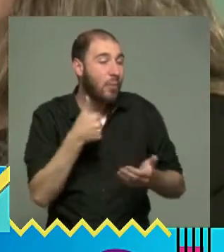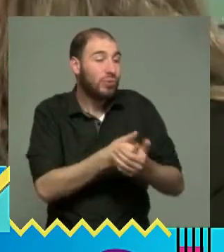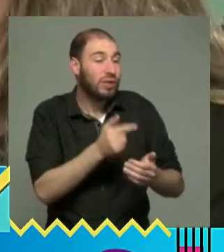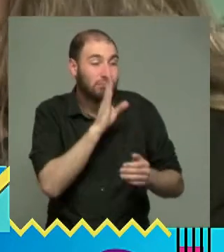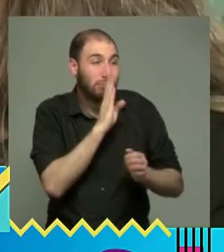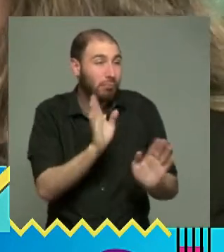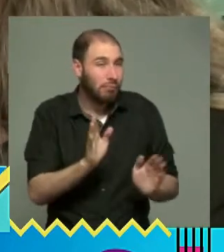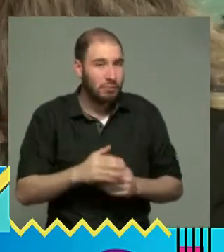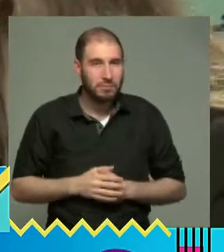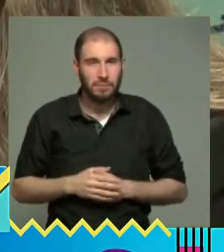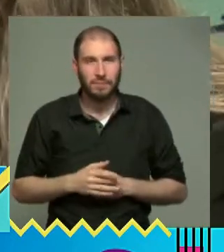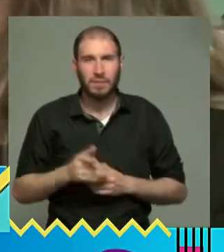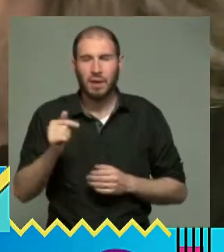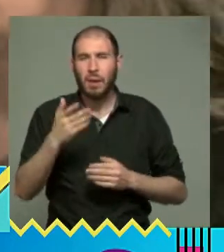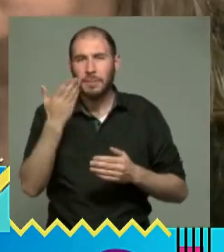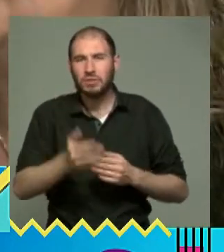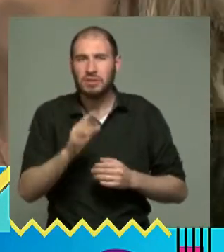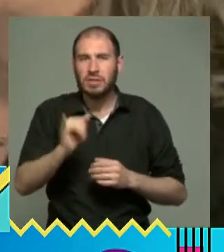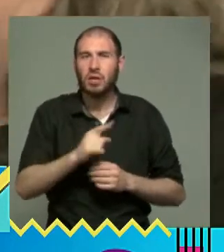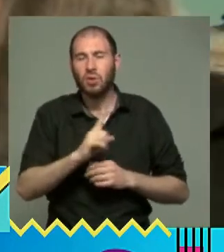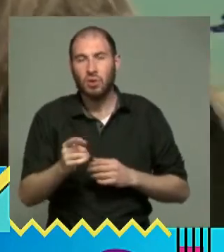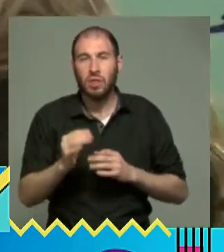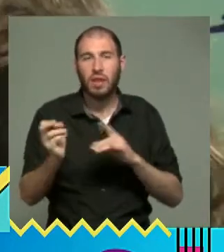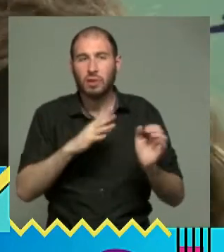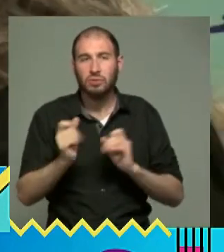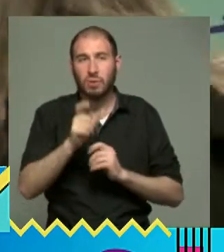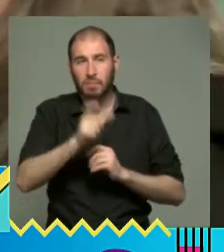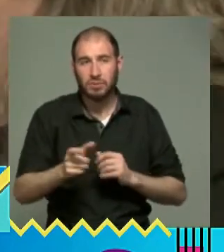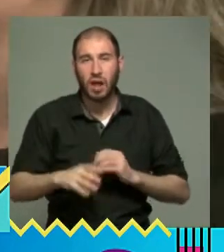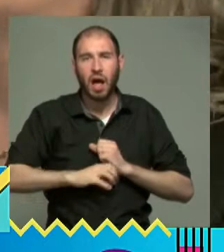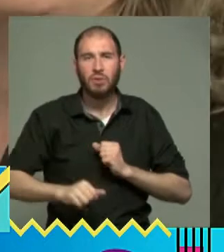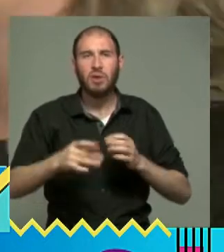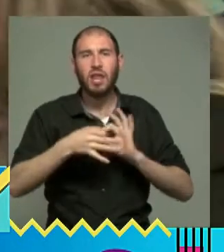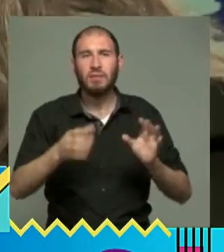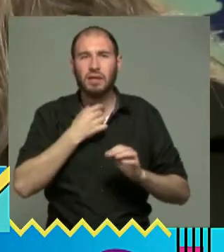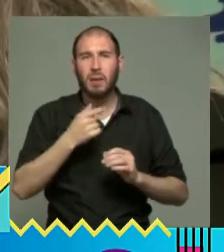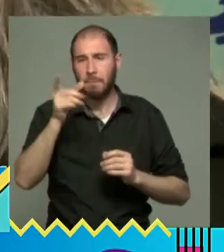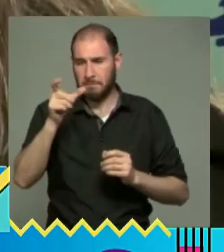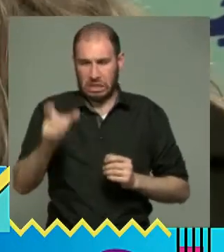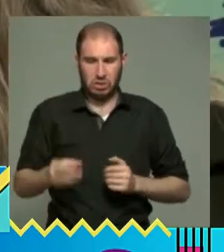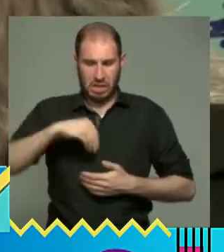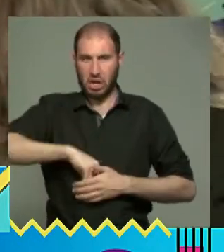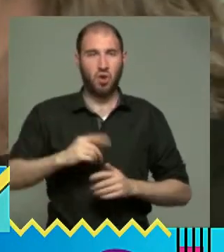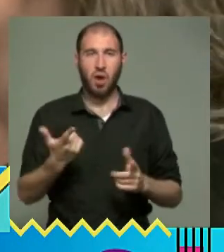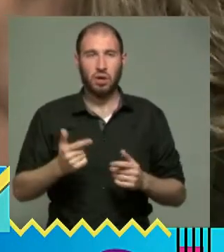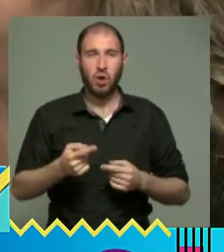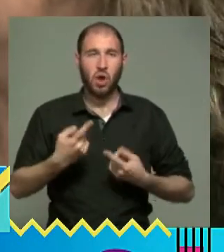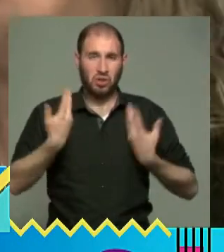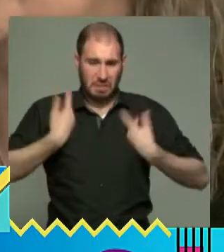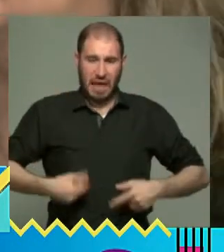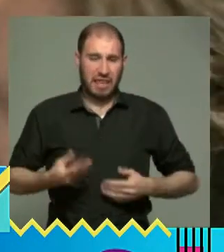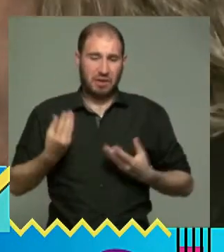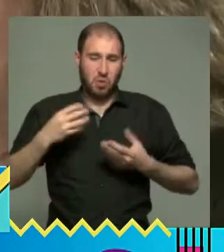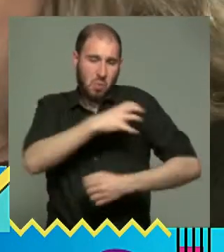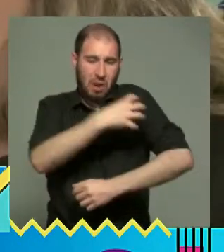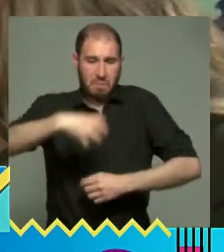hablan de si eso. había persona o no. ¿Te acuerdas? Era la discusión, la gente que quería el aborto libre, no hay persona. Es un pedazo más de la madre que